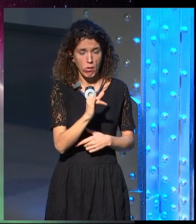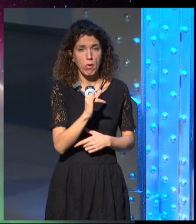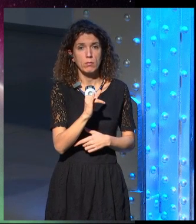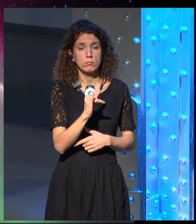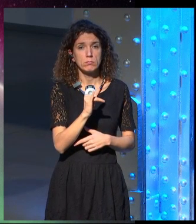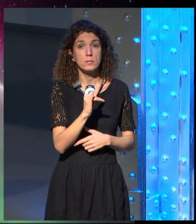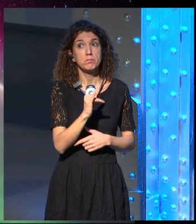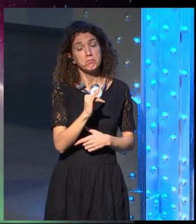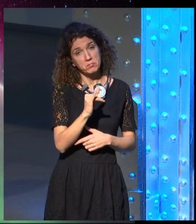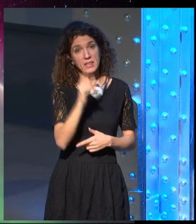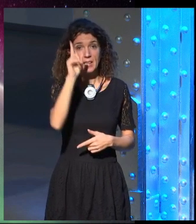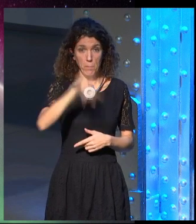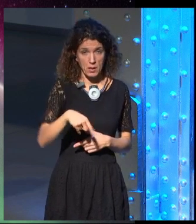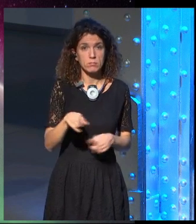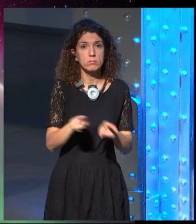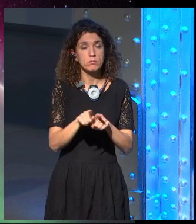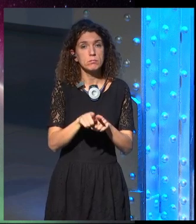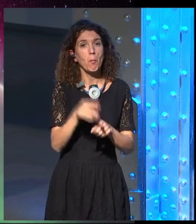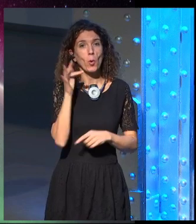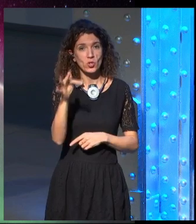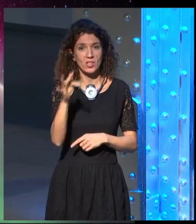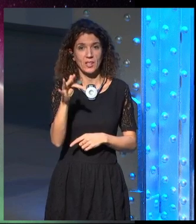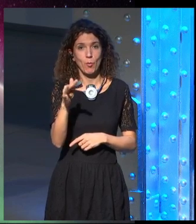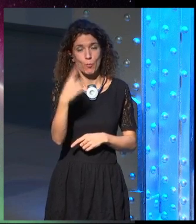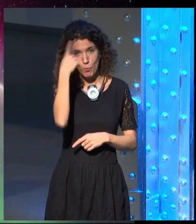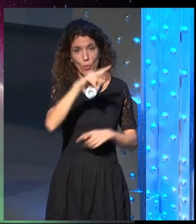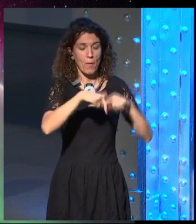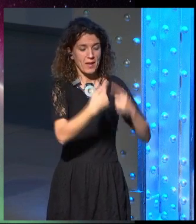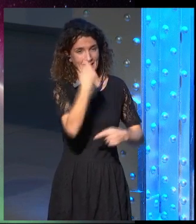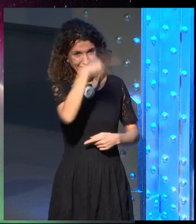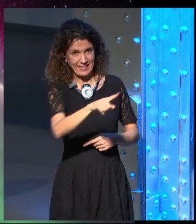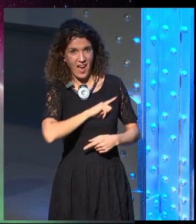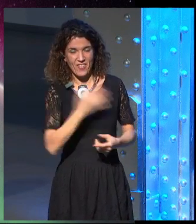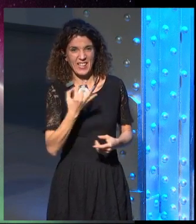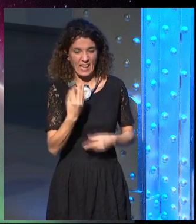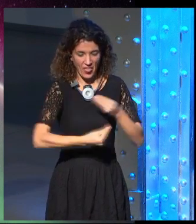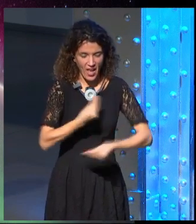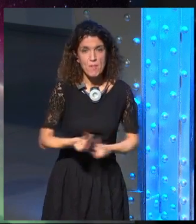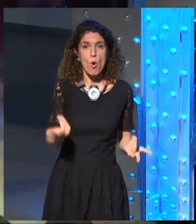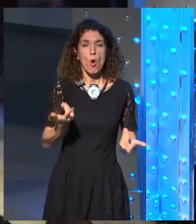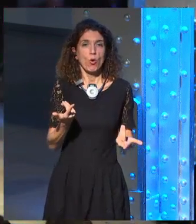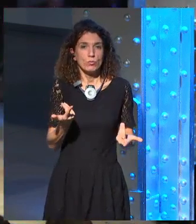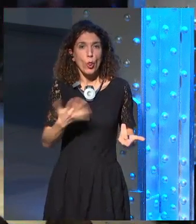Y de alguna manera es bueno porque siempre saben lo que estamos haciendo, saben dónde estamos.